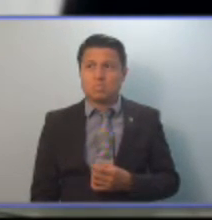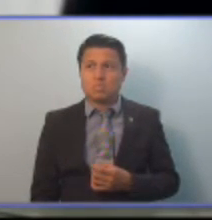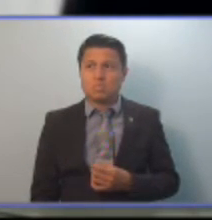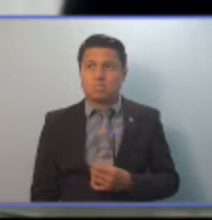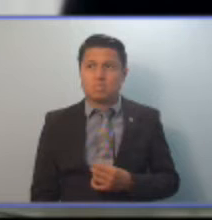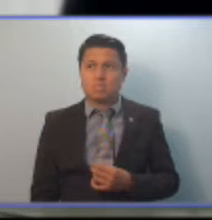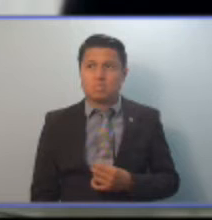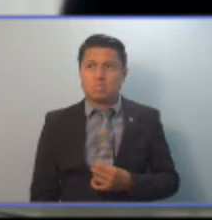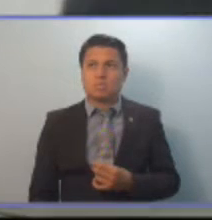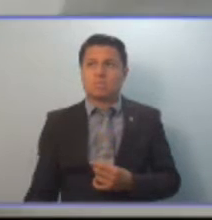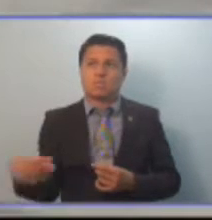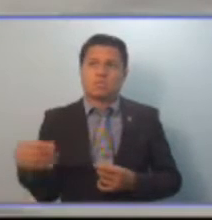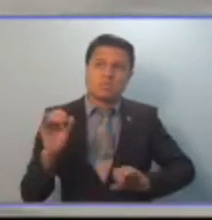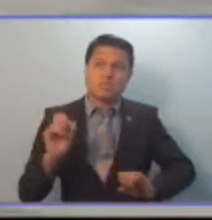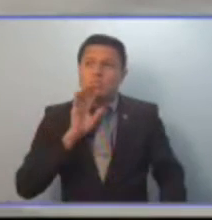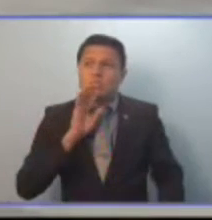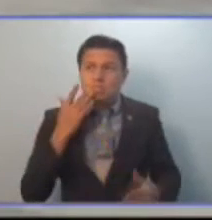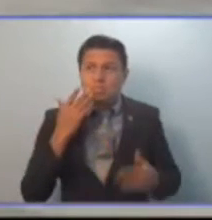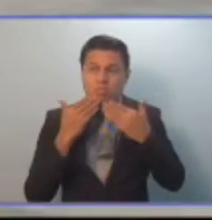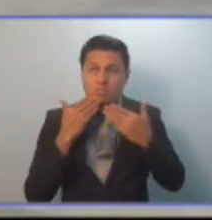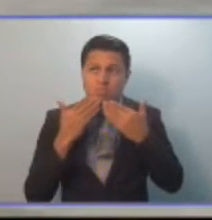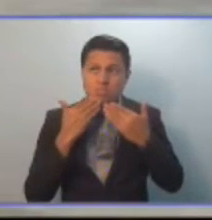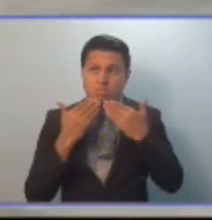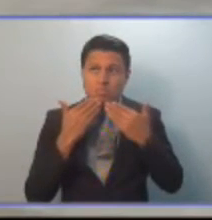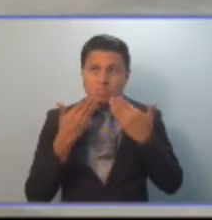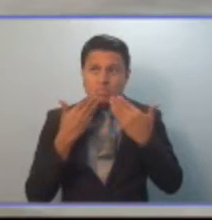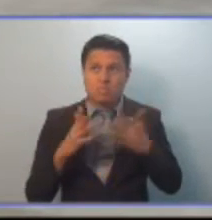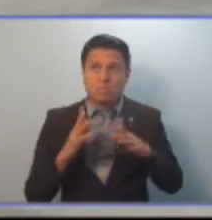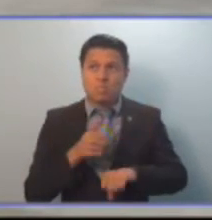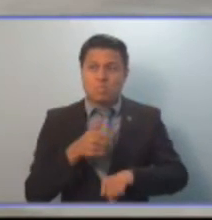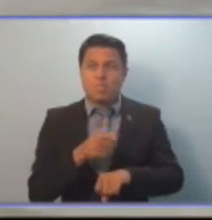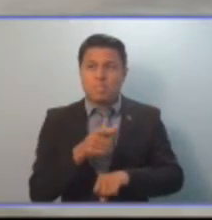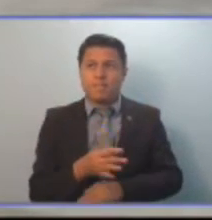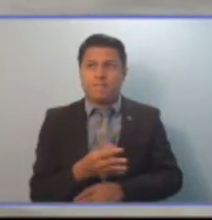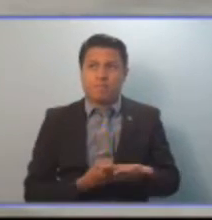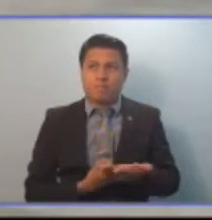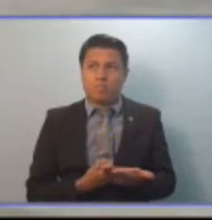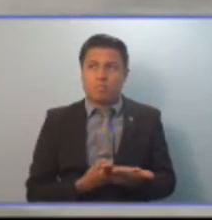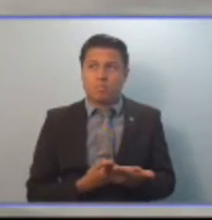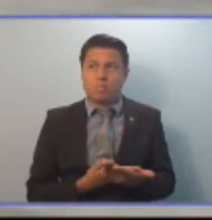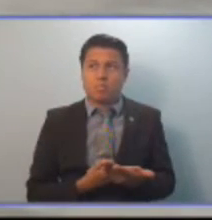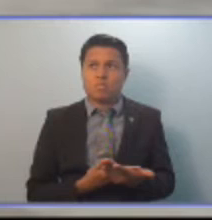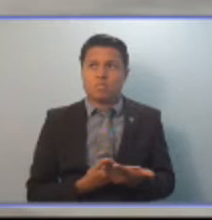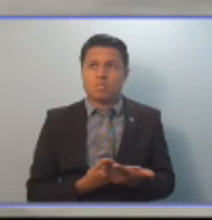Se hace, es decir, ha estado ocurriendo.